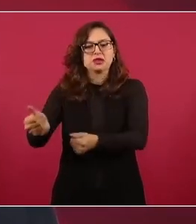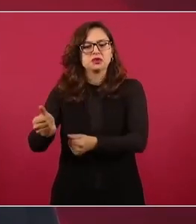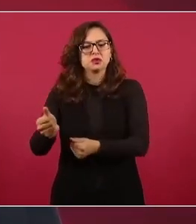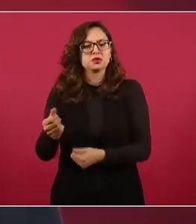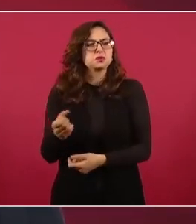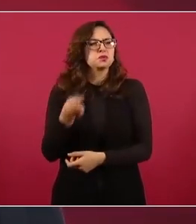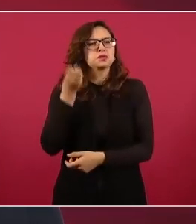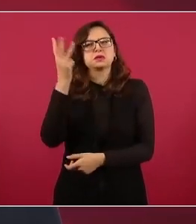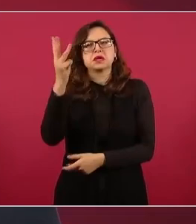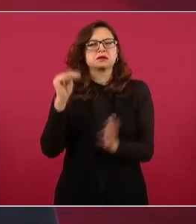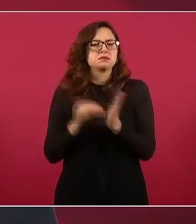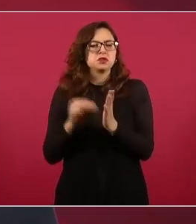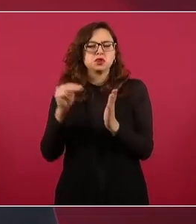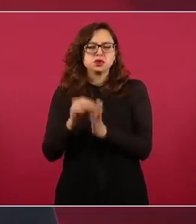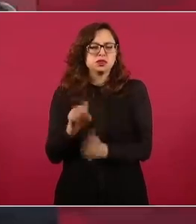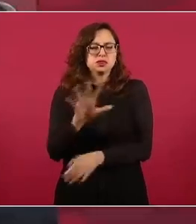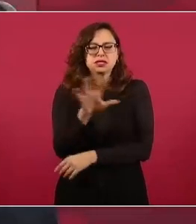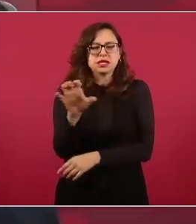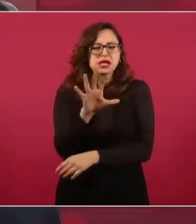3 millones 500 mil.